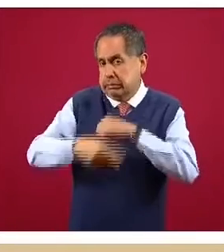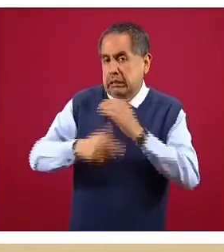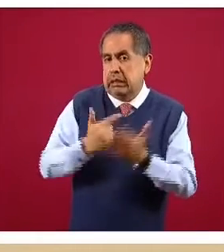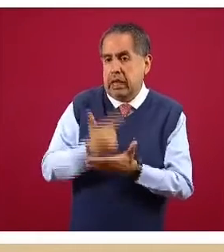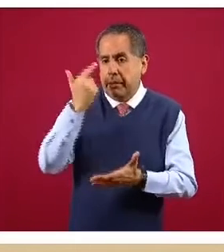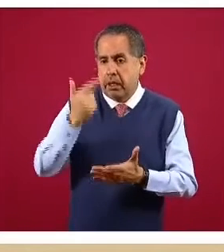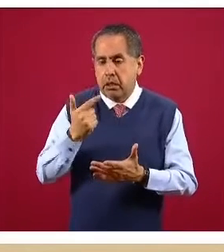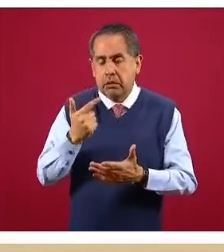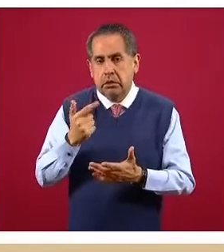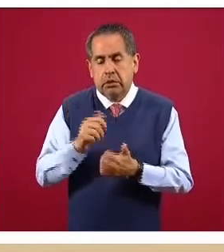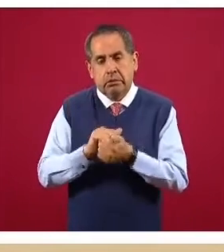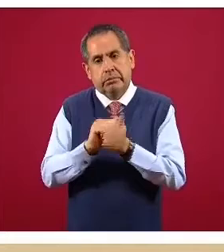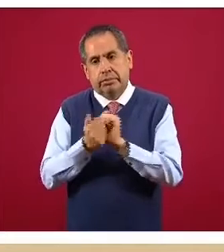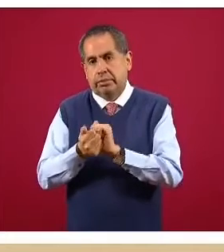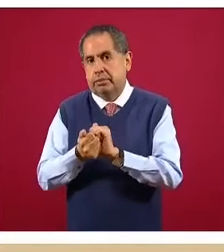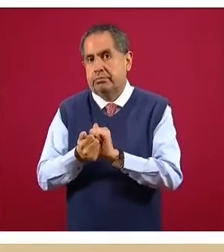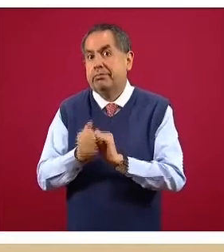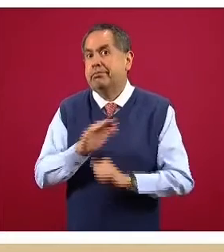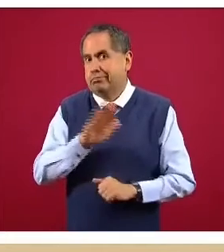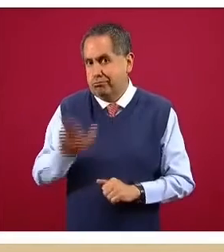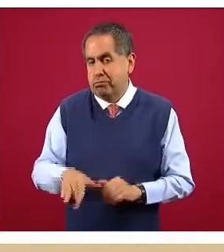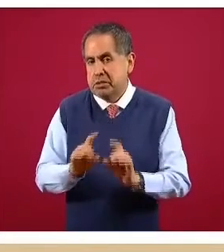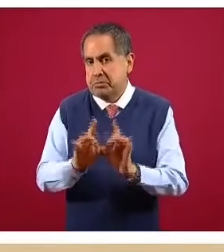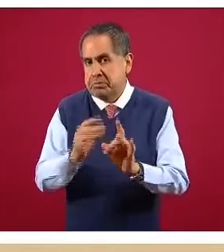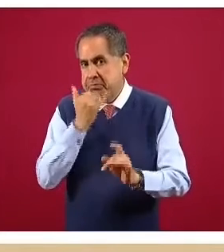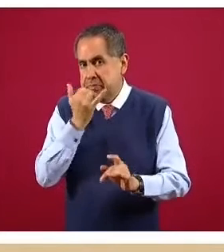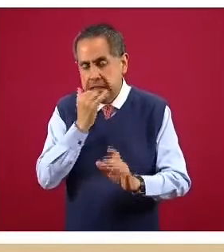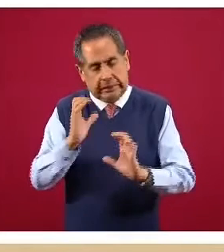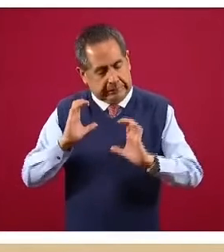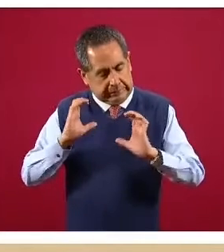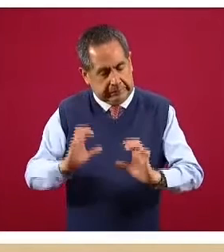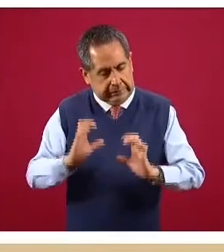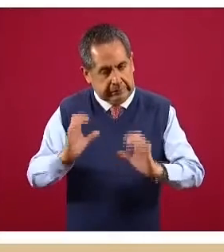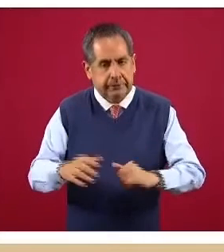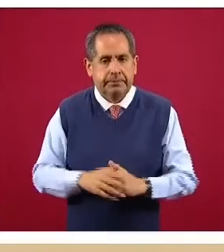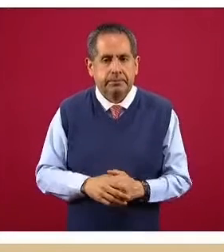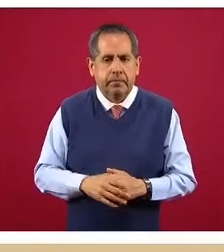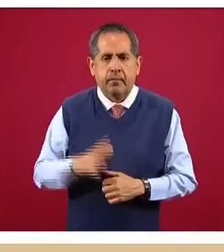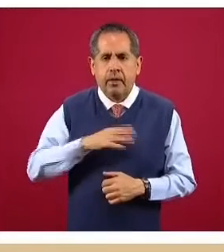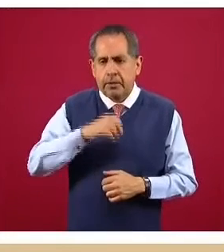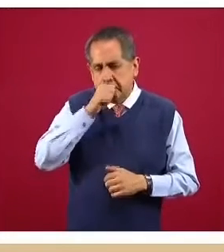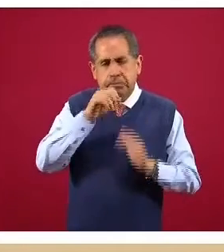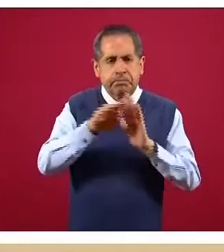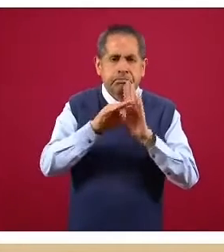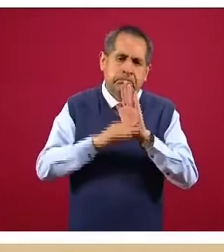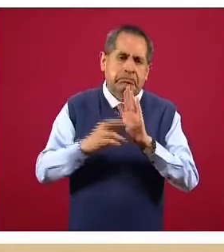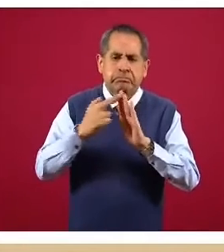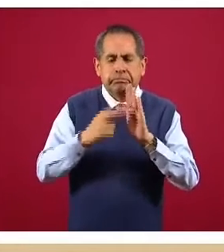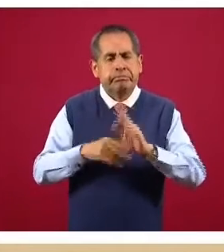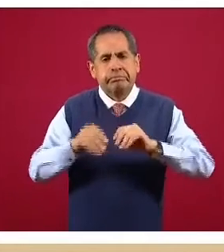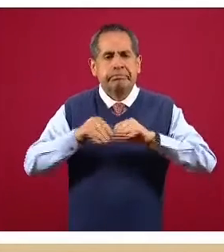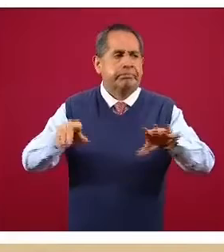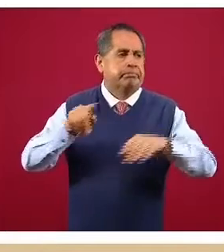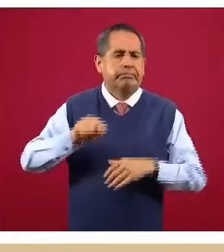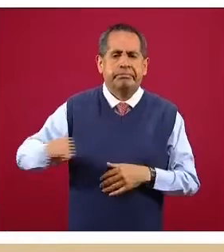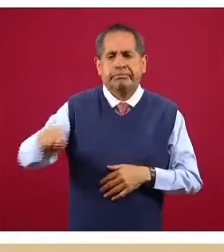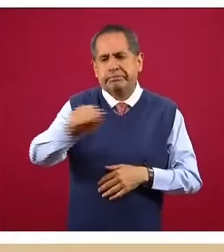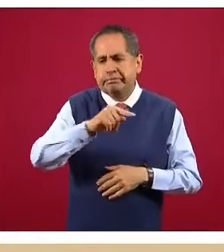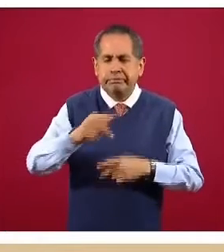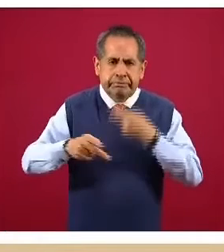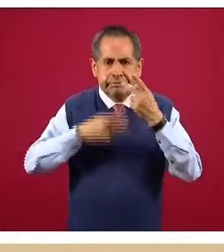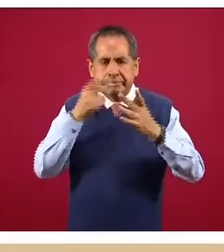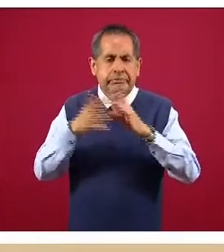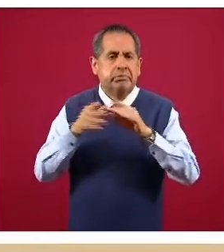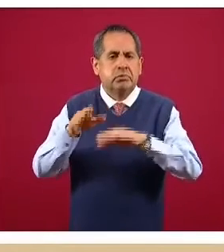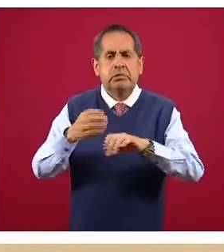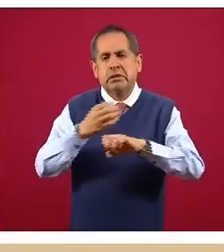lamentablemente también mayor riesgo de fallecer. Y sacamos unos lineamientos también para ayuda también de los diferentes servicios